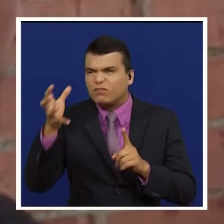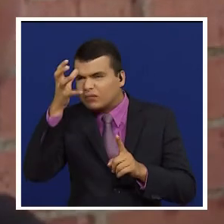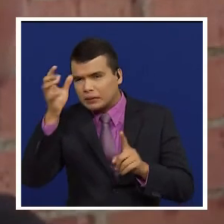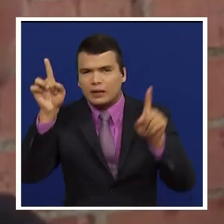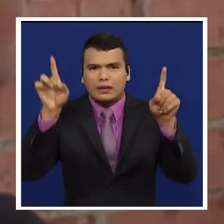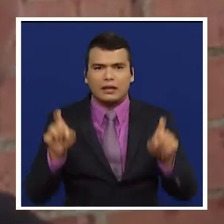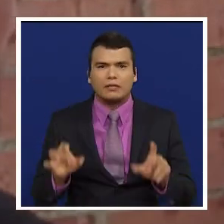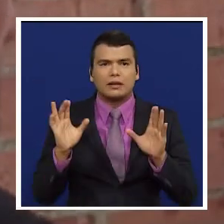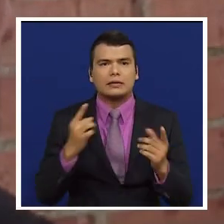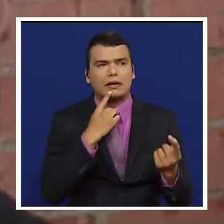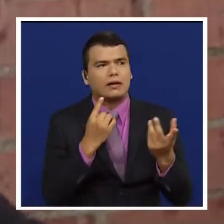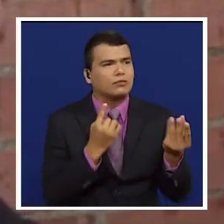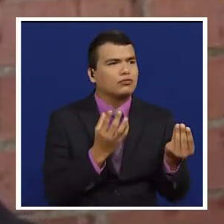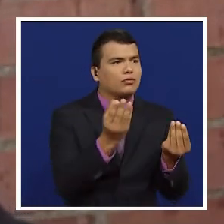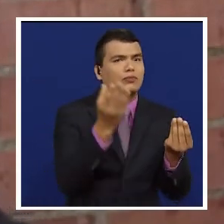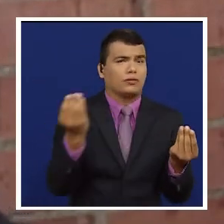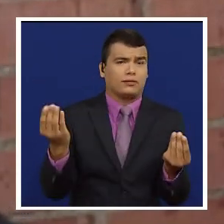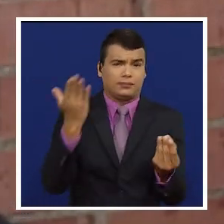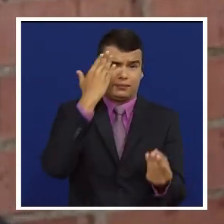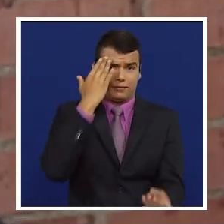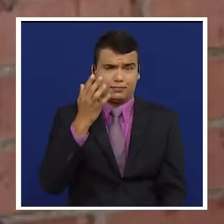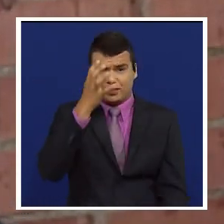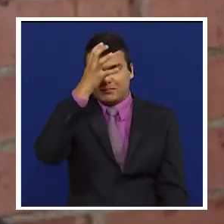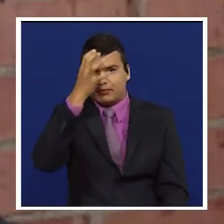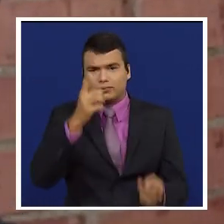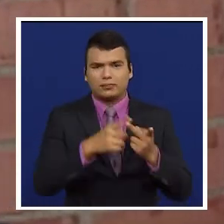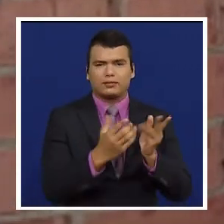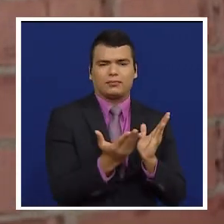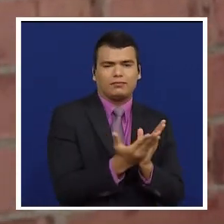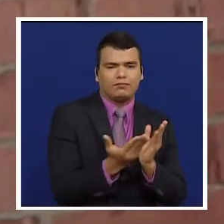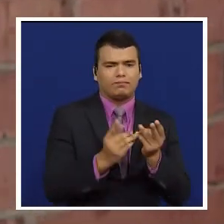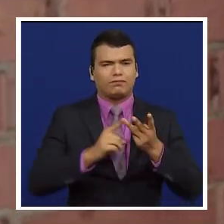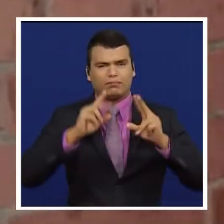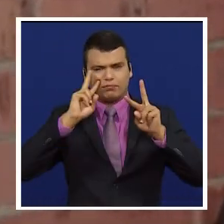temas específicos. Ustedes saben que el conocimiento, la educación, la